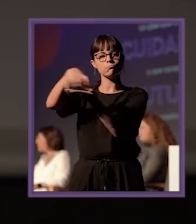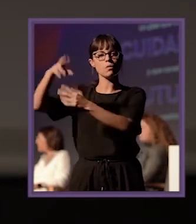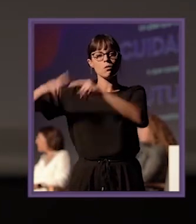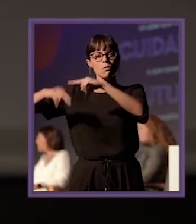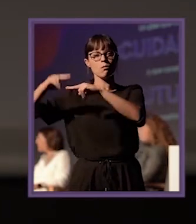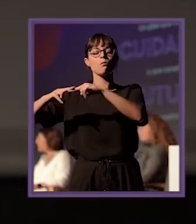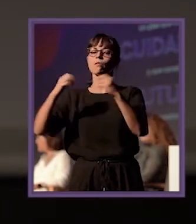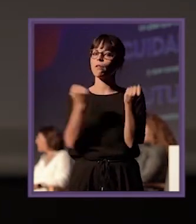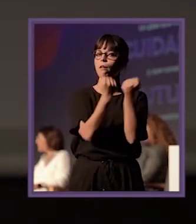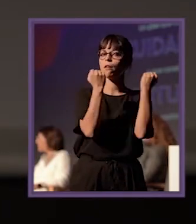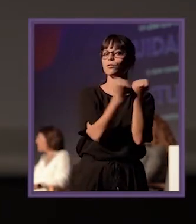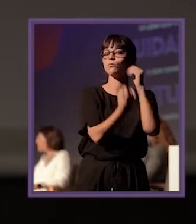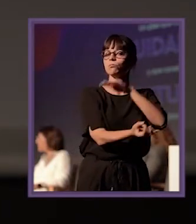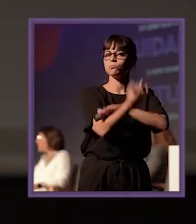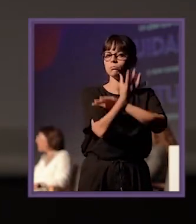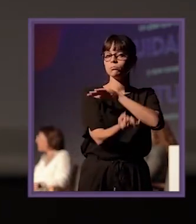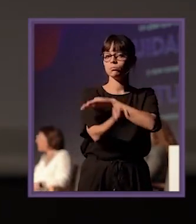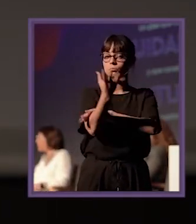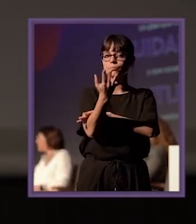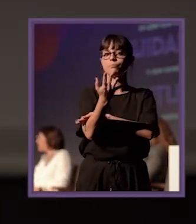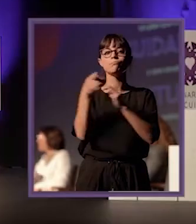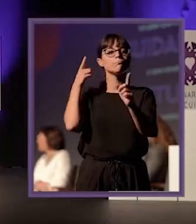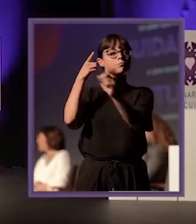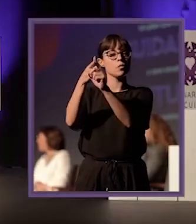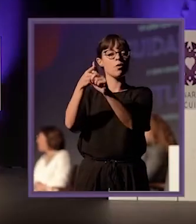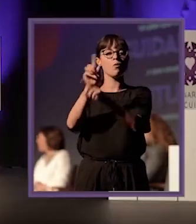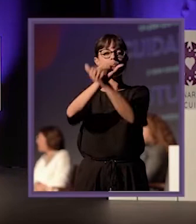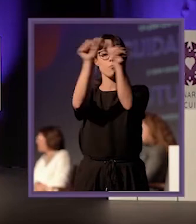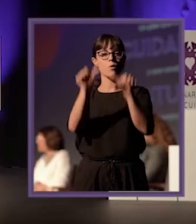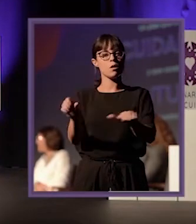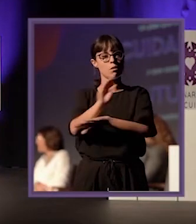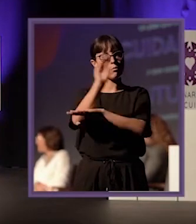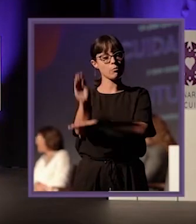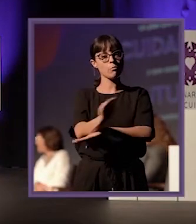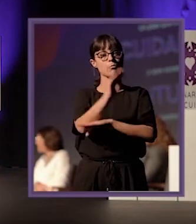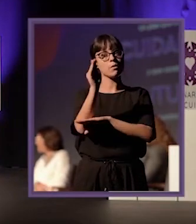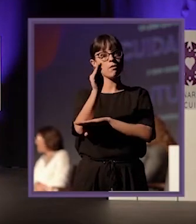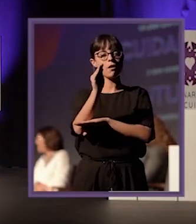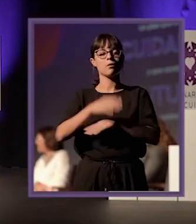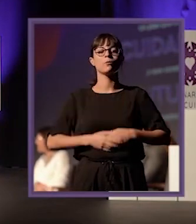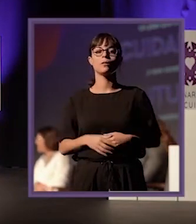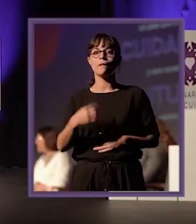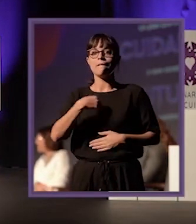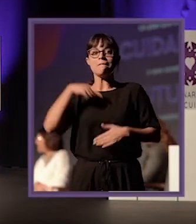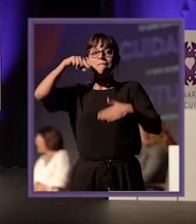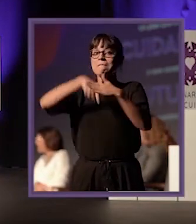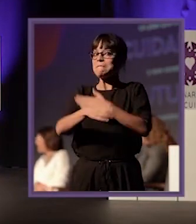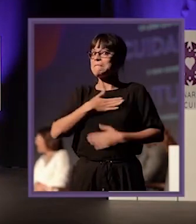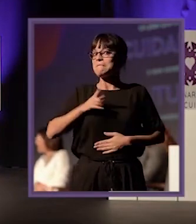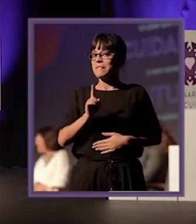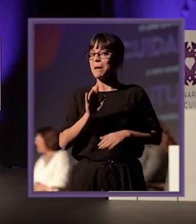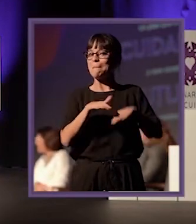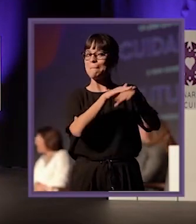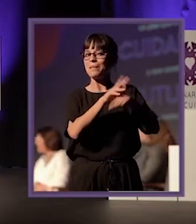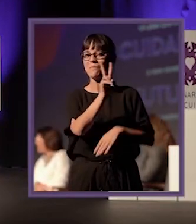van a permitir este modelo de cuidado. Yo no quería entrar mucho más allá, perdona,